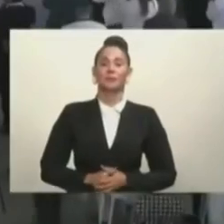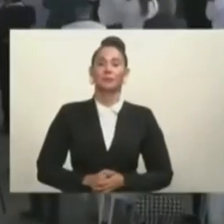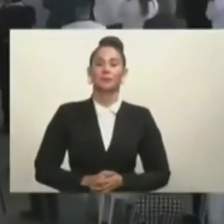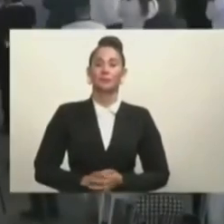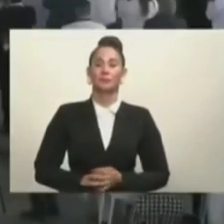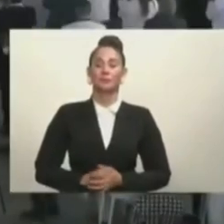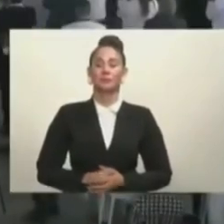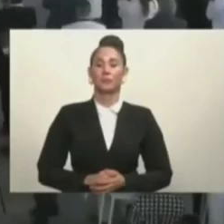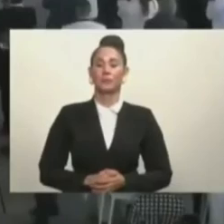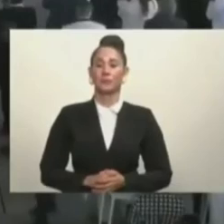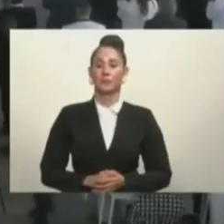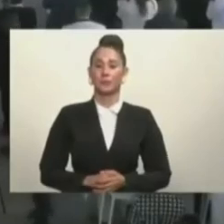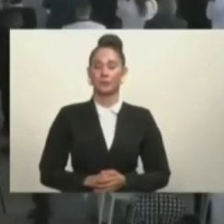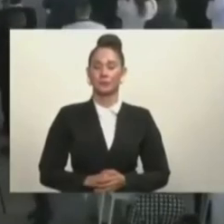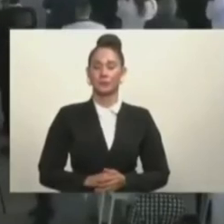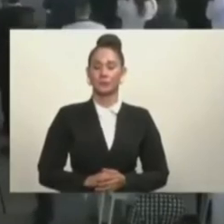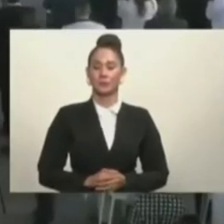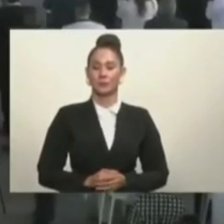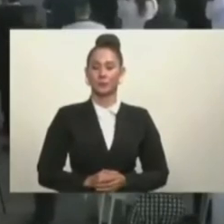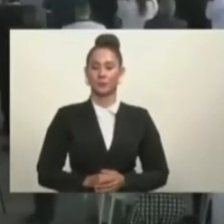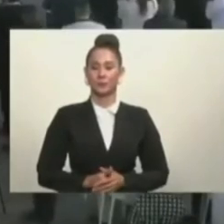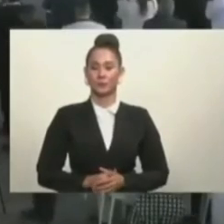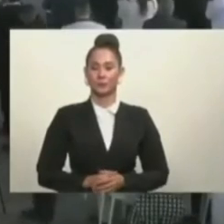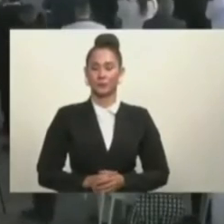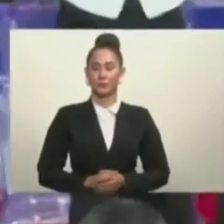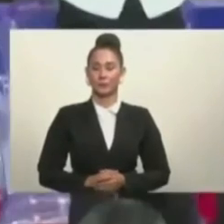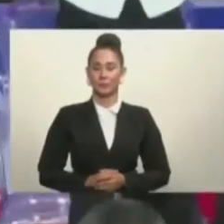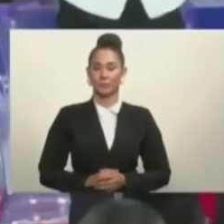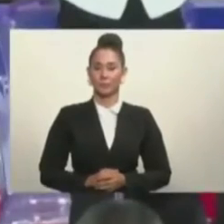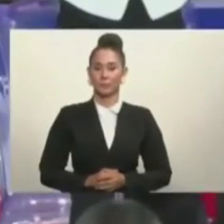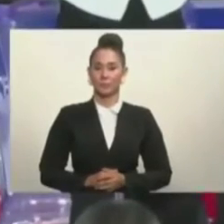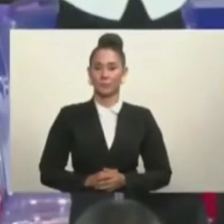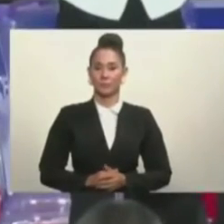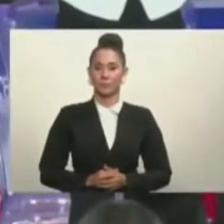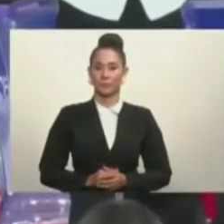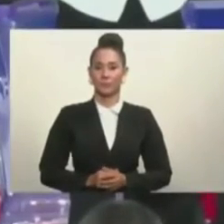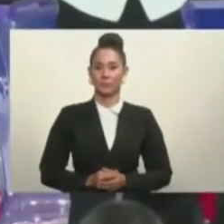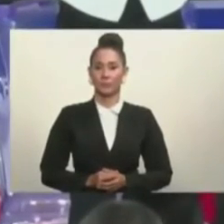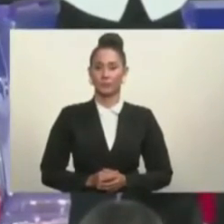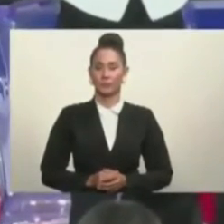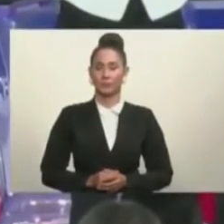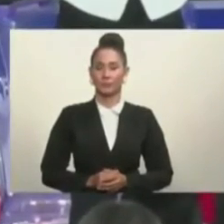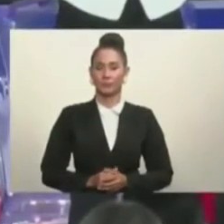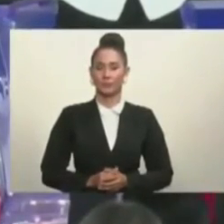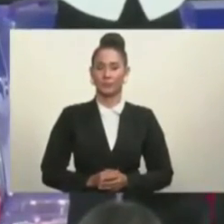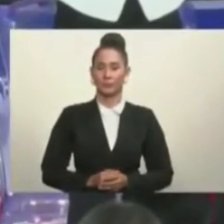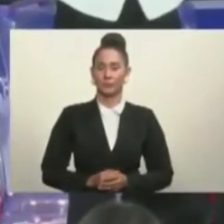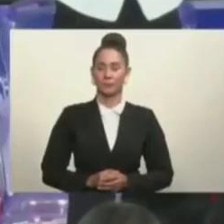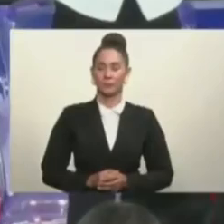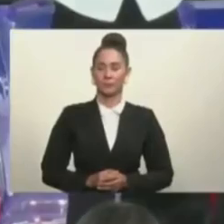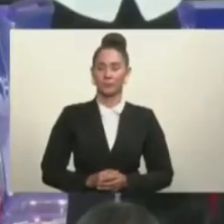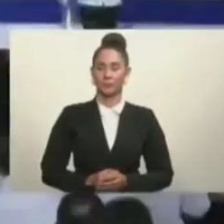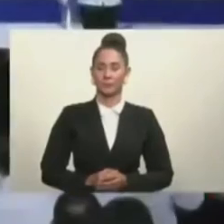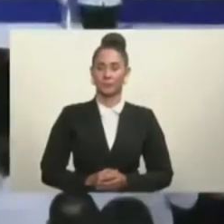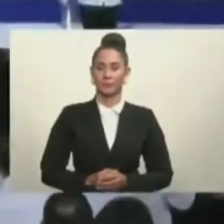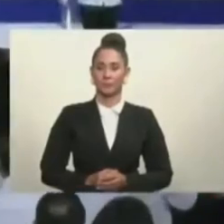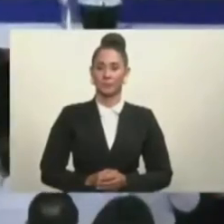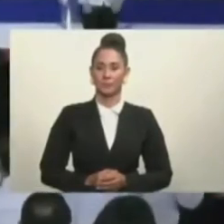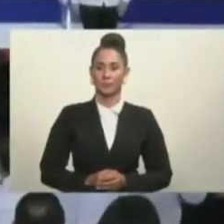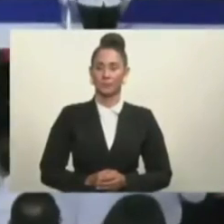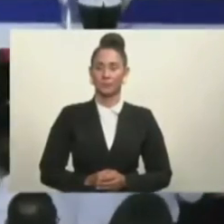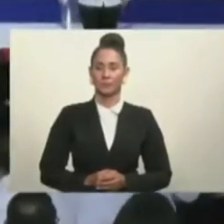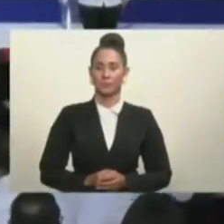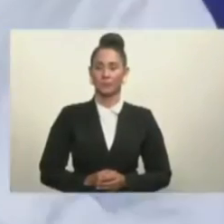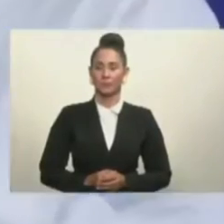que colorín colorado este cuento ha terminado se ahorita va a ser una mira que con qué maravilla y yo no había visto